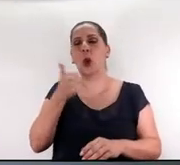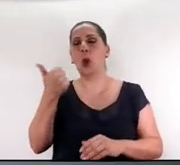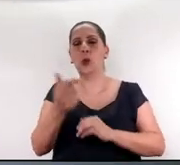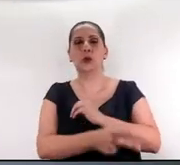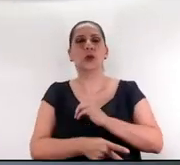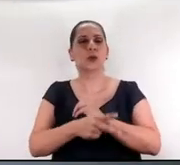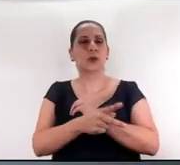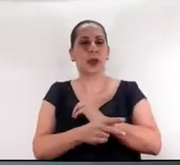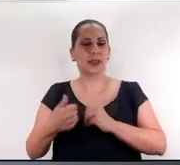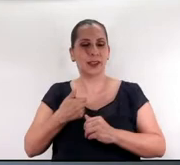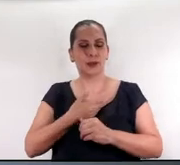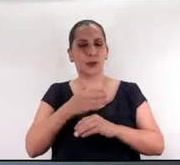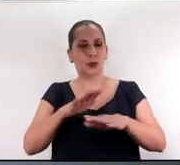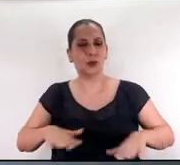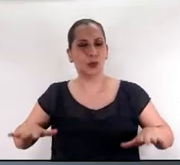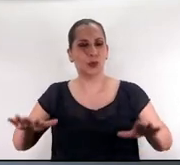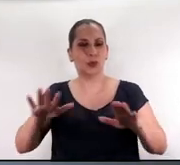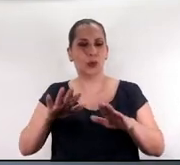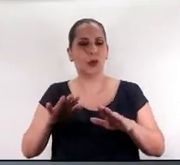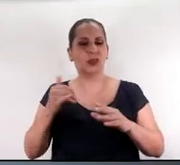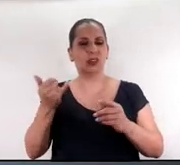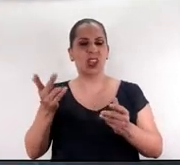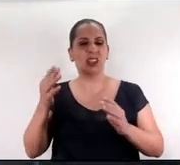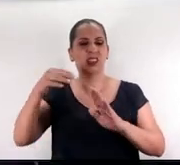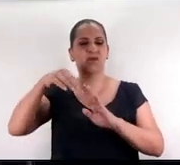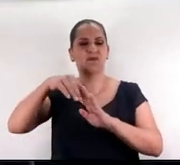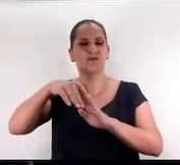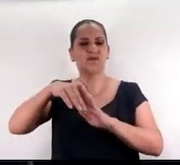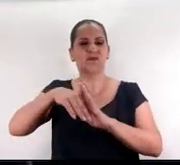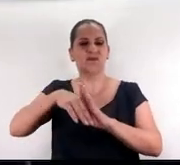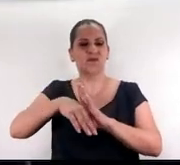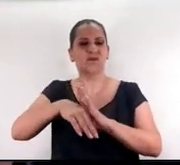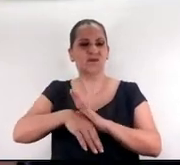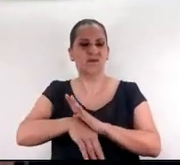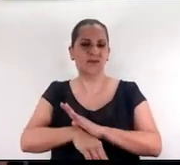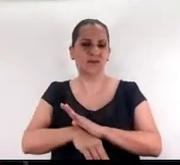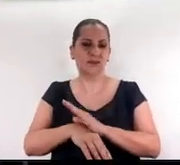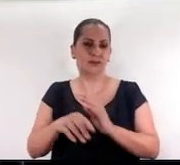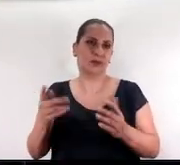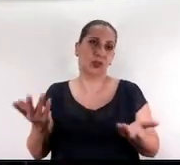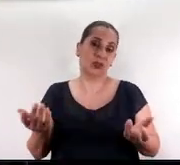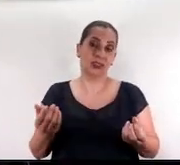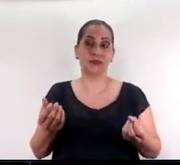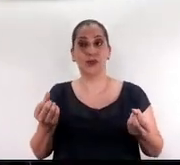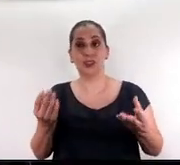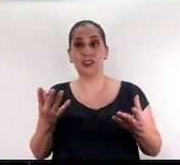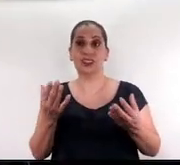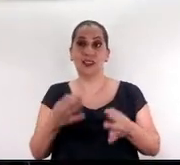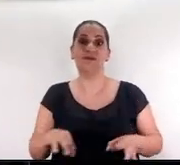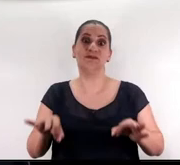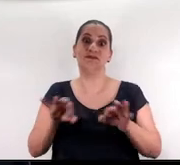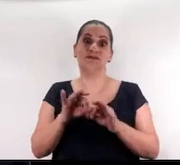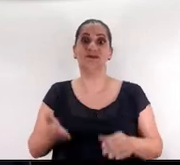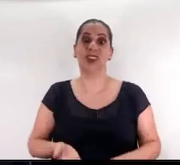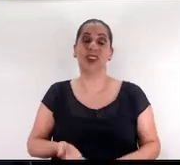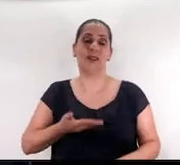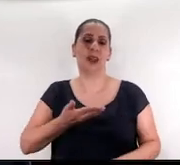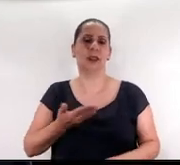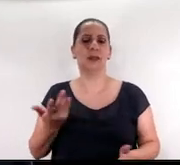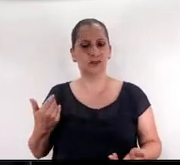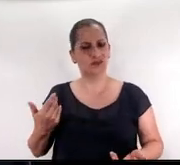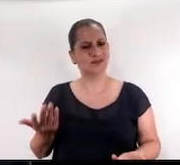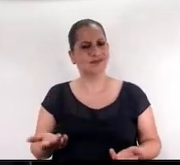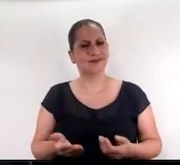han deteriorado sustantivamente. De manera que no es mucho mérito en este momento. No, tenemos